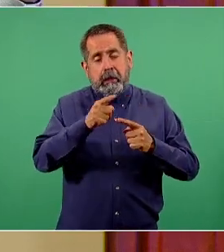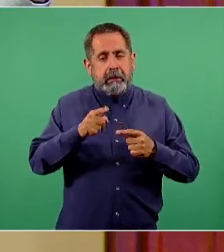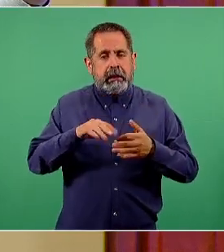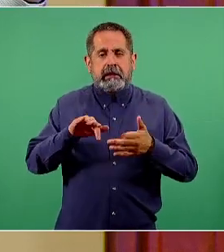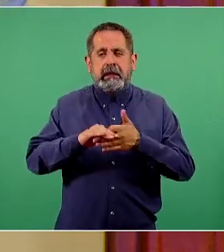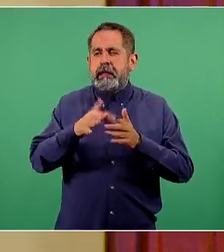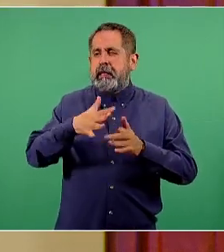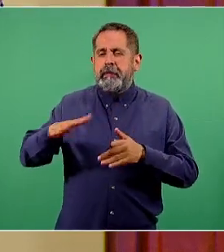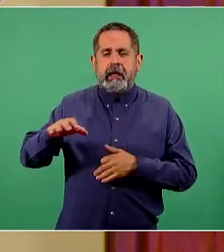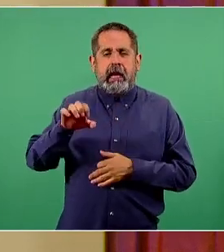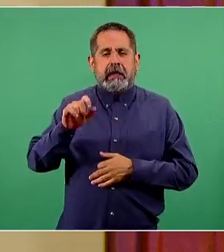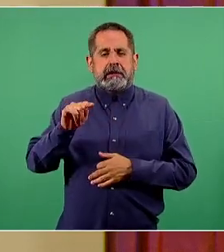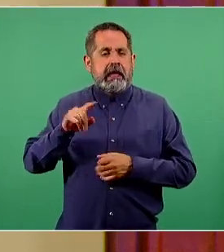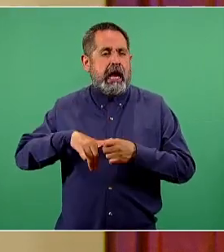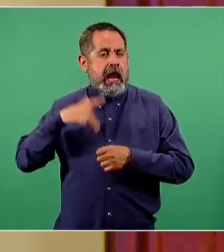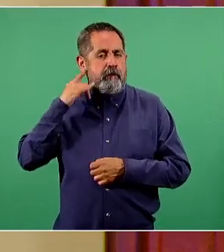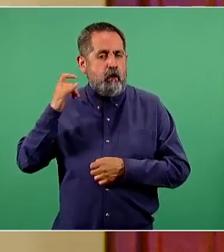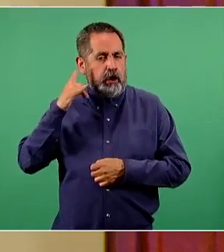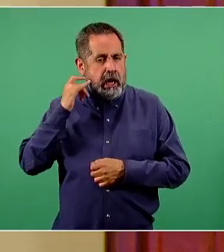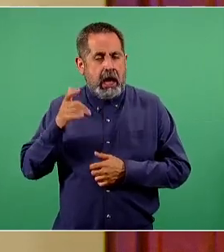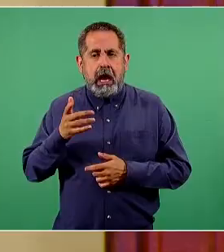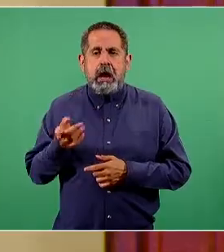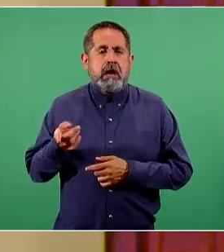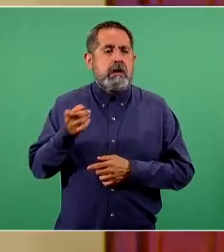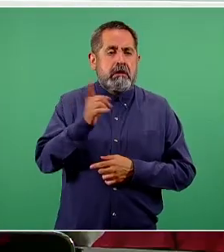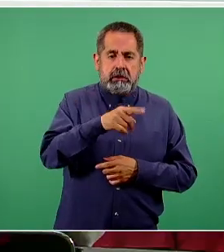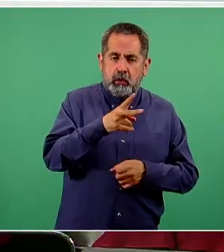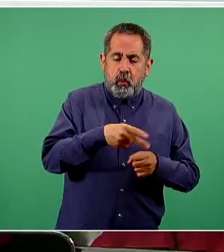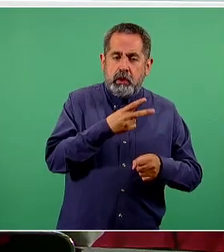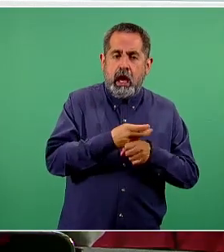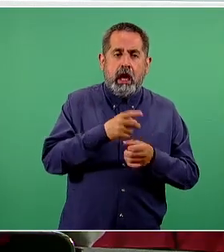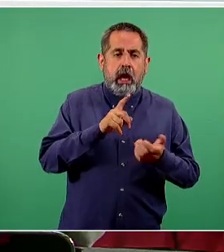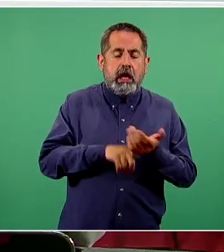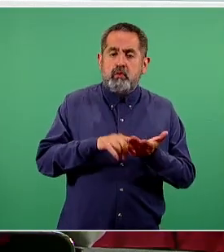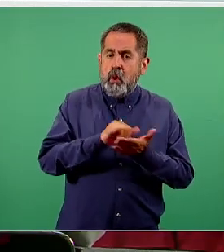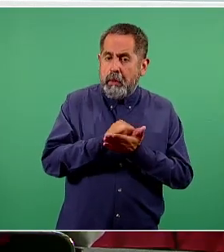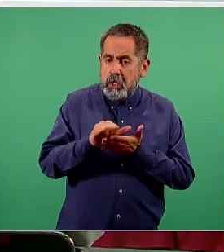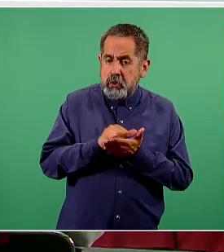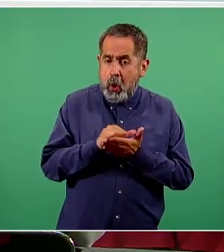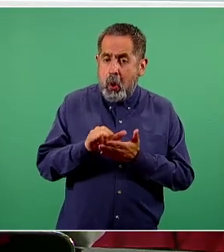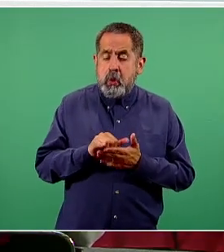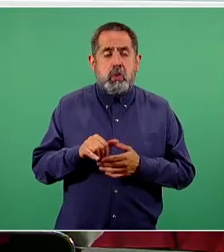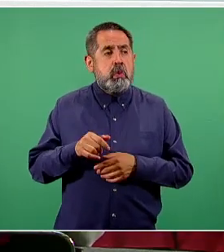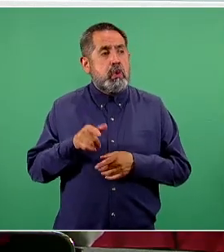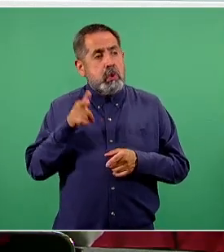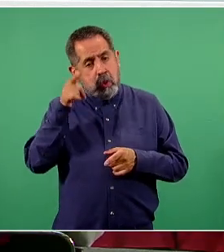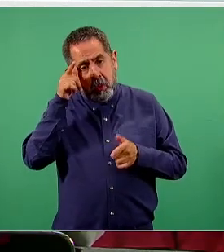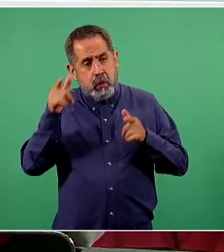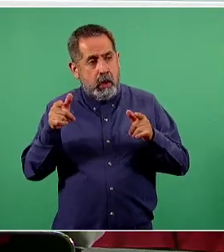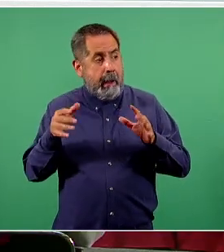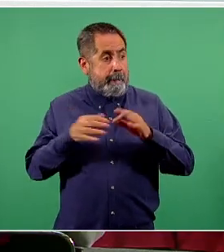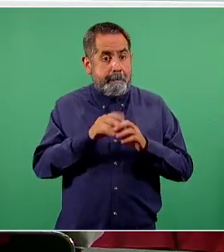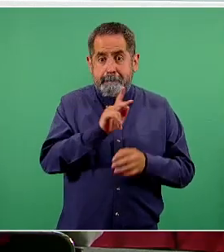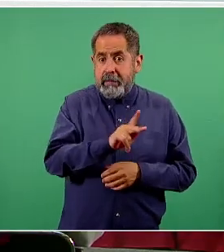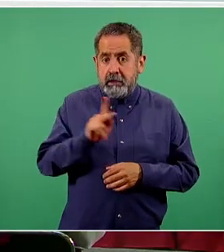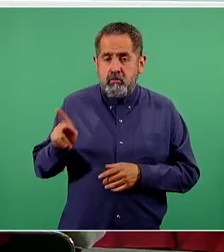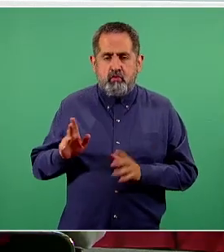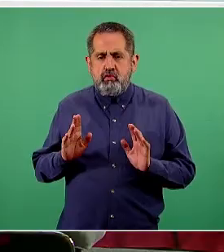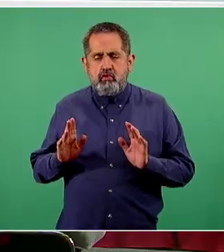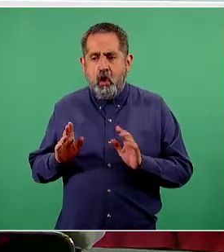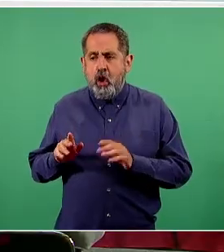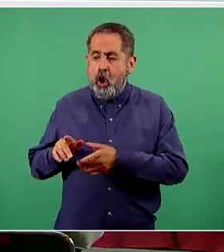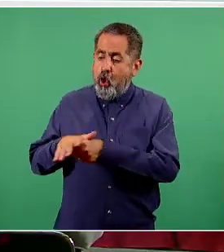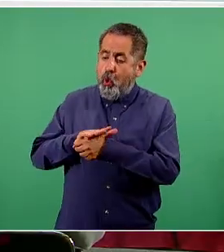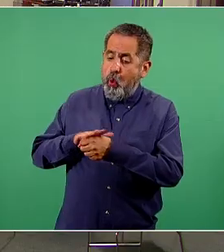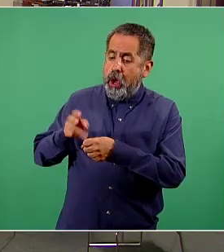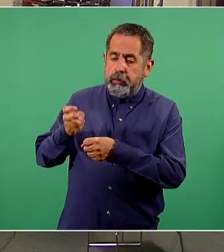costa este en California, las segundas en la costa oeste en Nueva York. No están asociadas específicamente a ese lugar, sino que